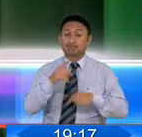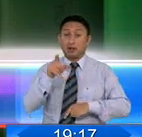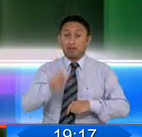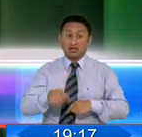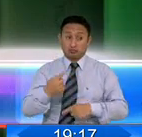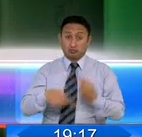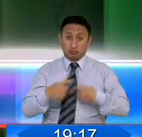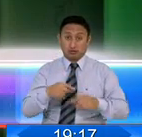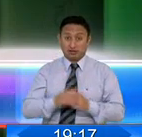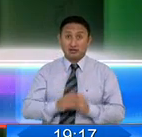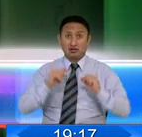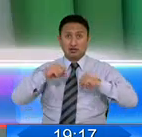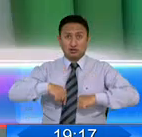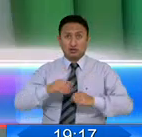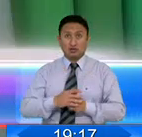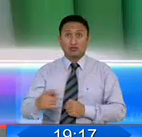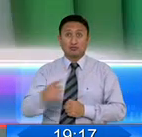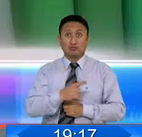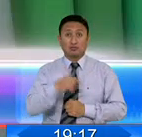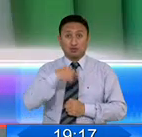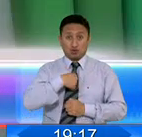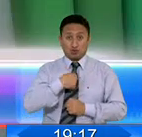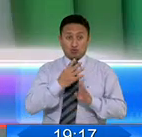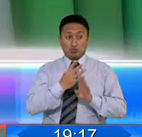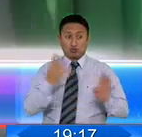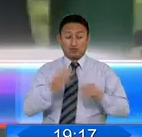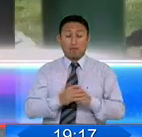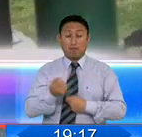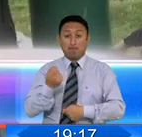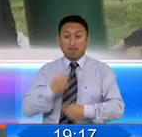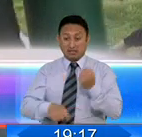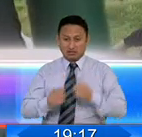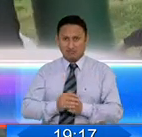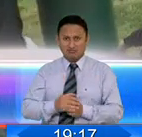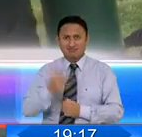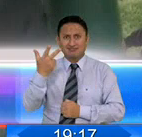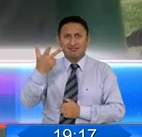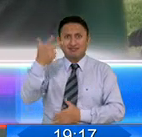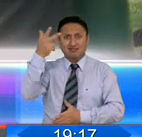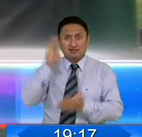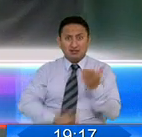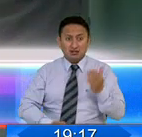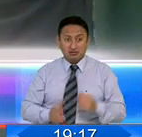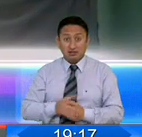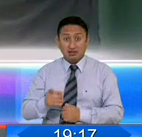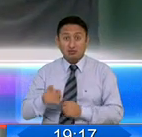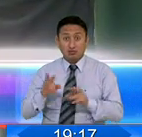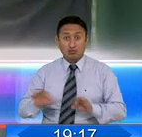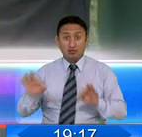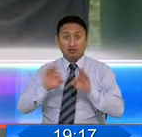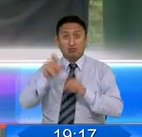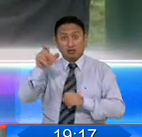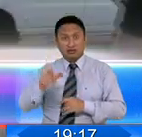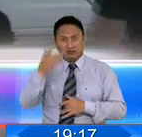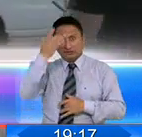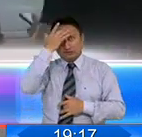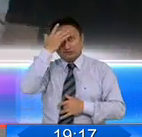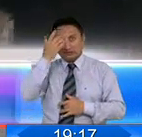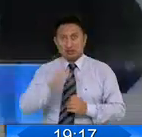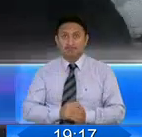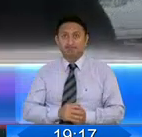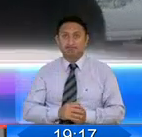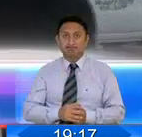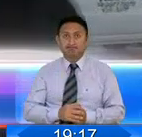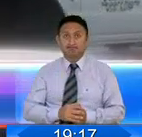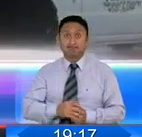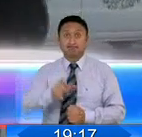la tarea de hacer esta fila y vender hasta en el triple el oxígeno que es vital para pacientes críticos. E incluso la